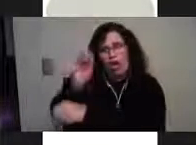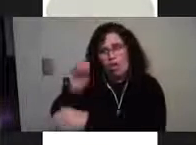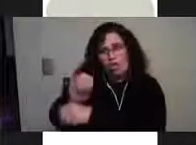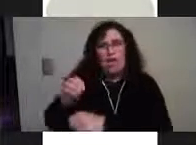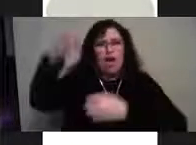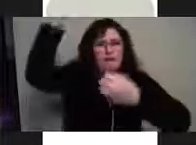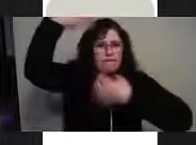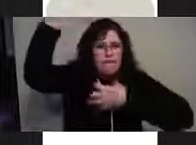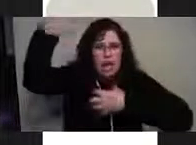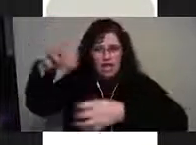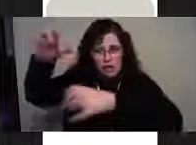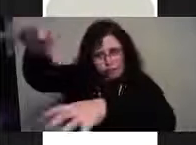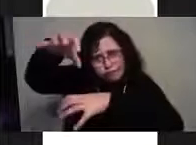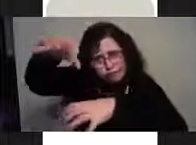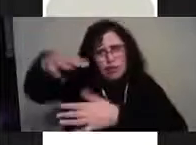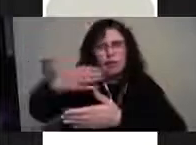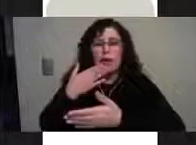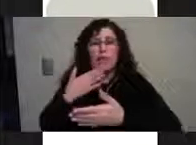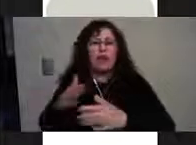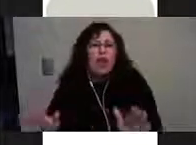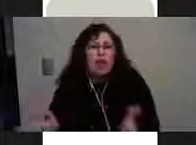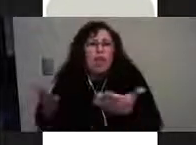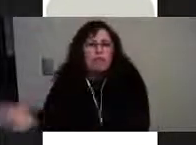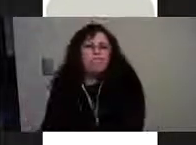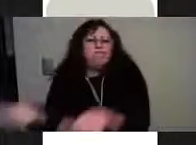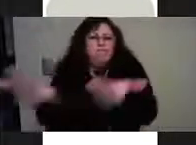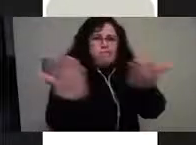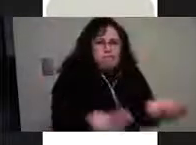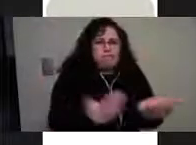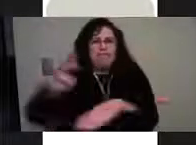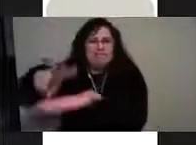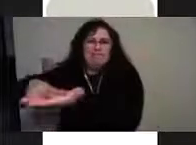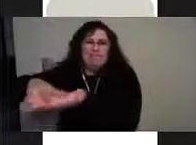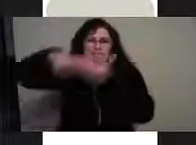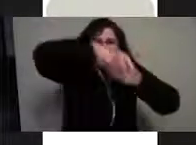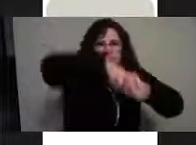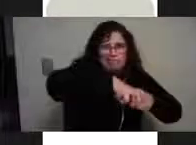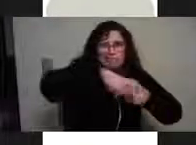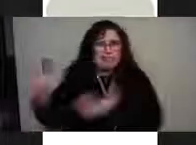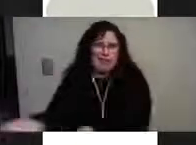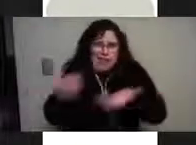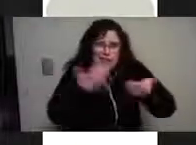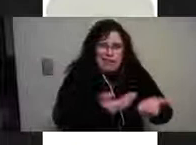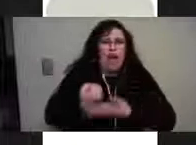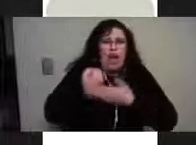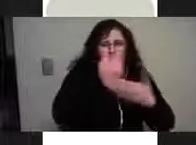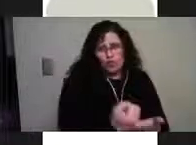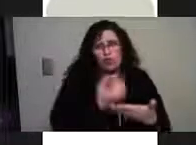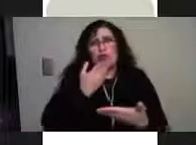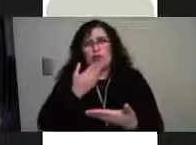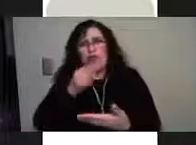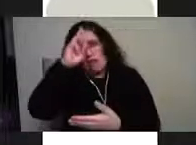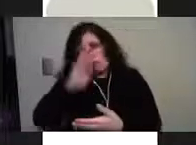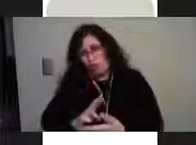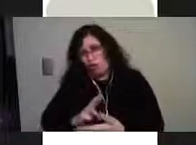cuide, que les cambie la ropa, que lo levante de la cama, que lo siente en la silla, ¿ya? Una persona con el rol de cuidador